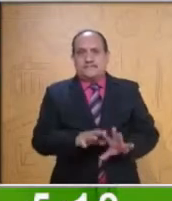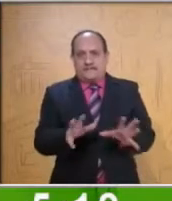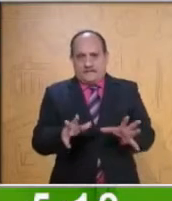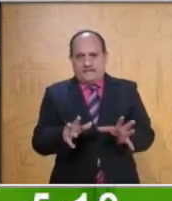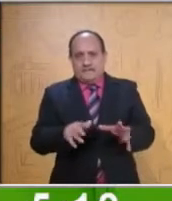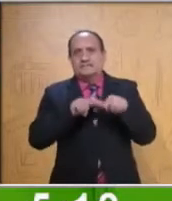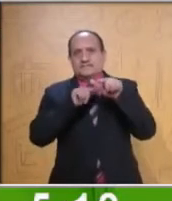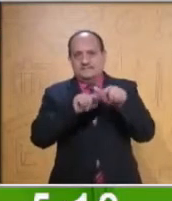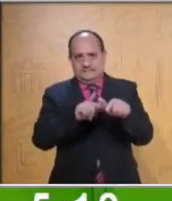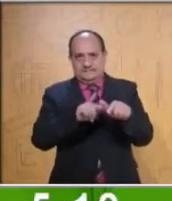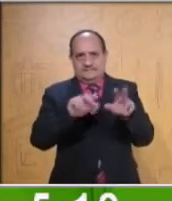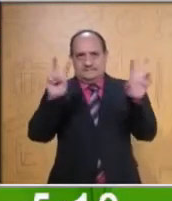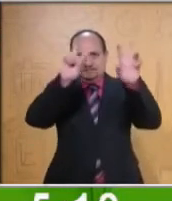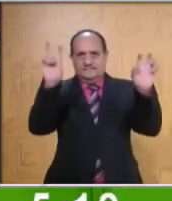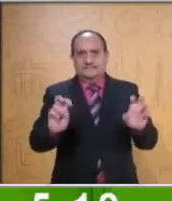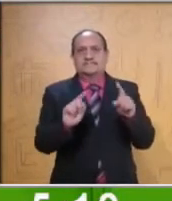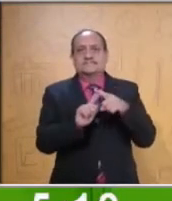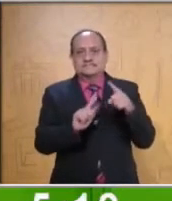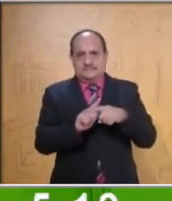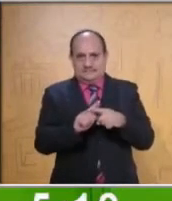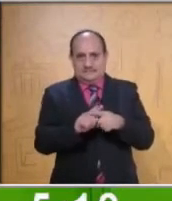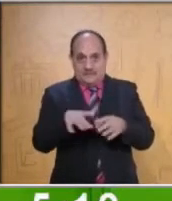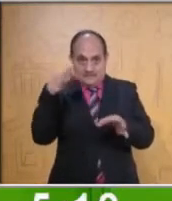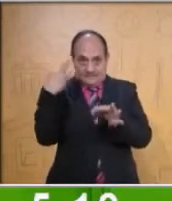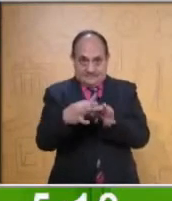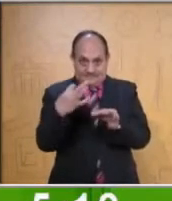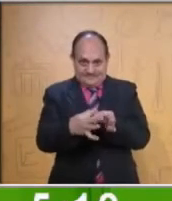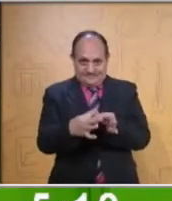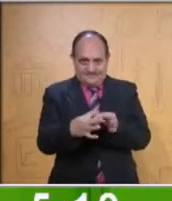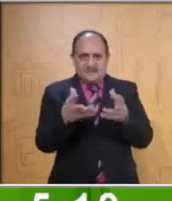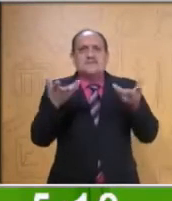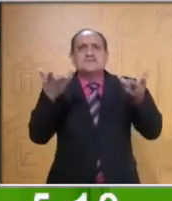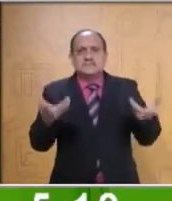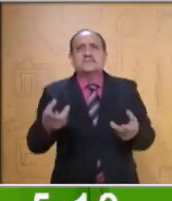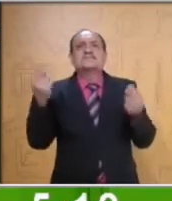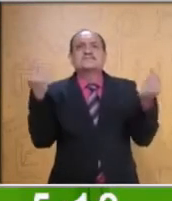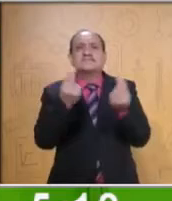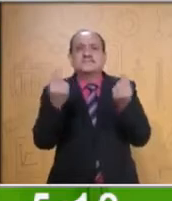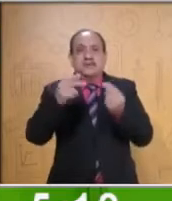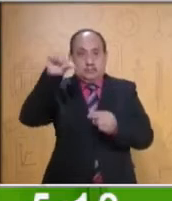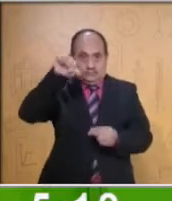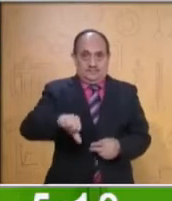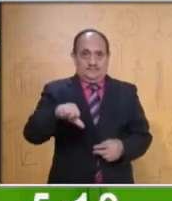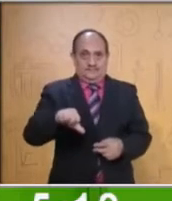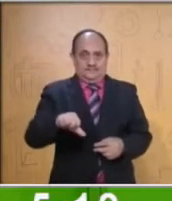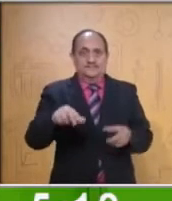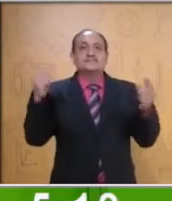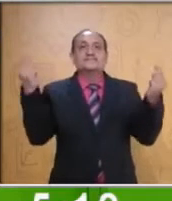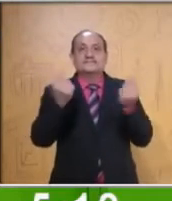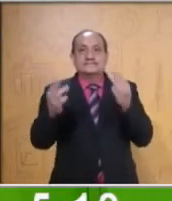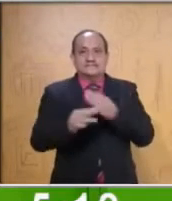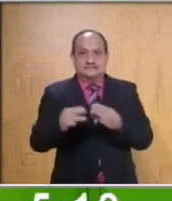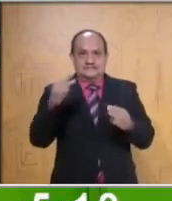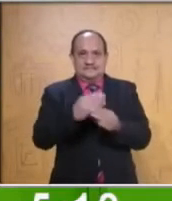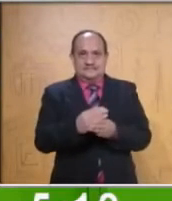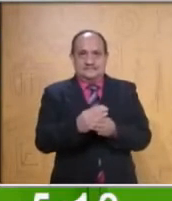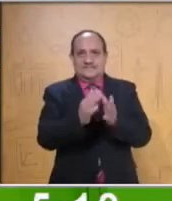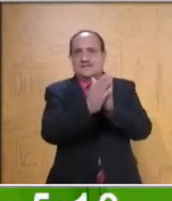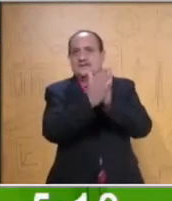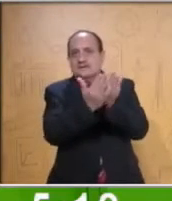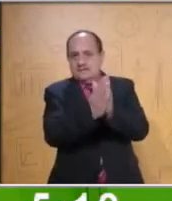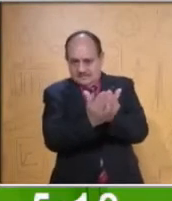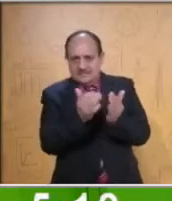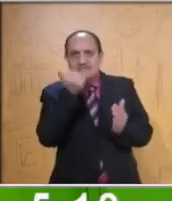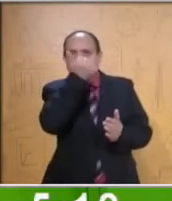lo que corresponde a nuestro trabajo. ¿Están listos? ¿Qué es lo que necesitamos el día de hoy? Lo que necesitamos es su libro de